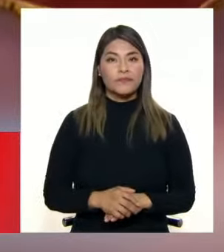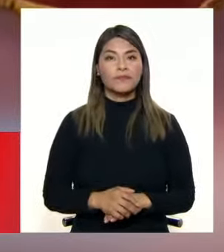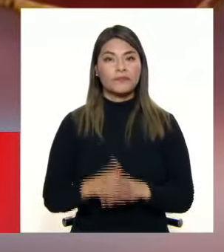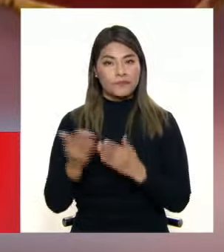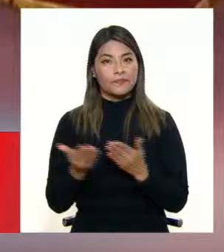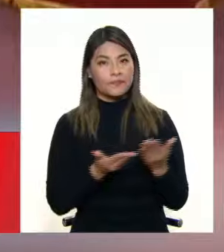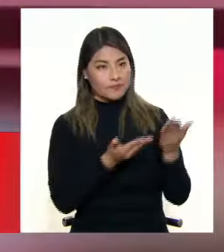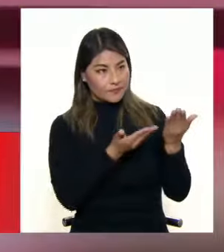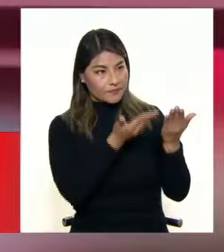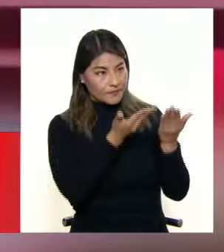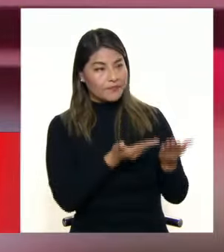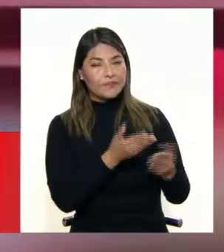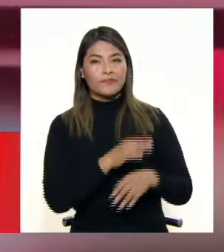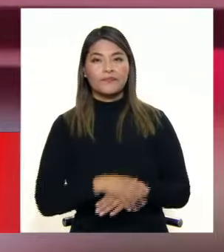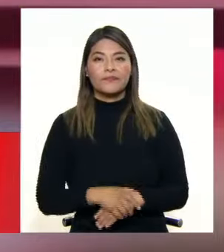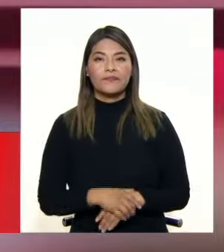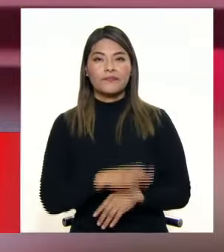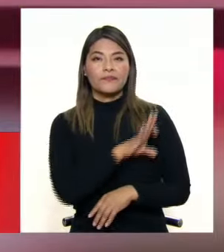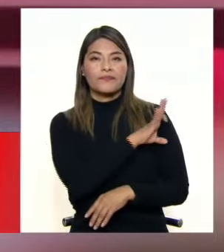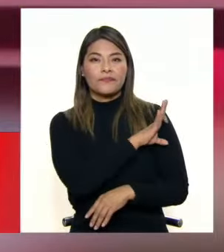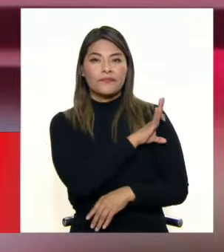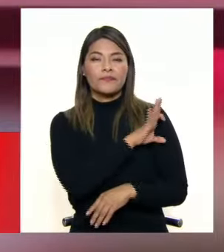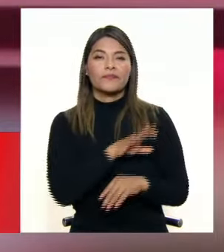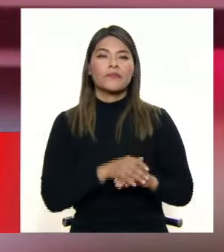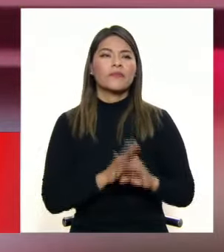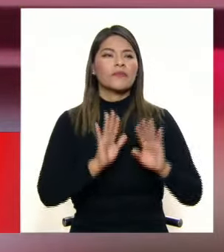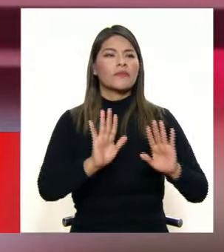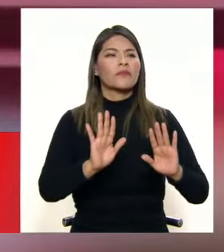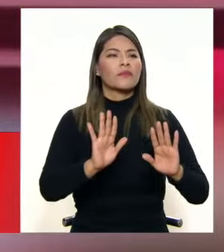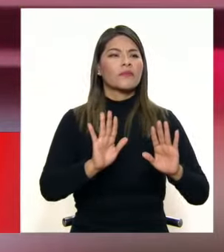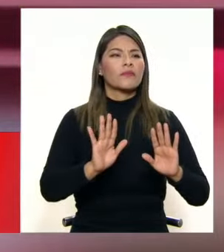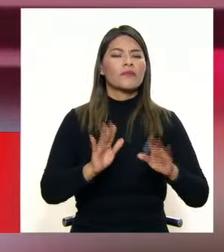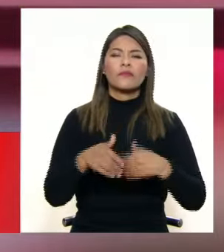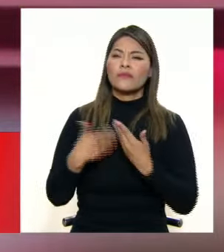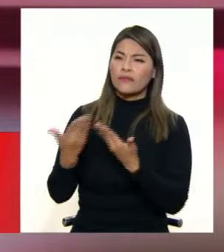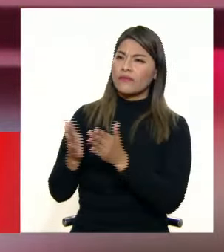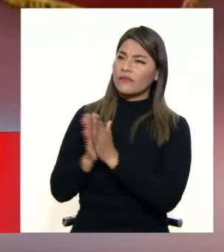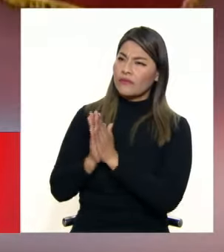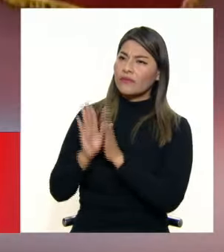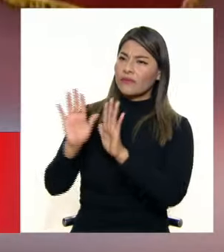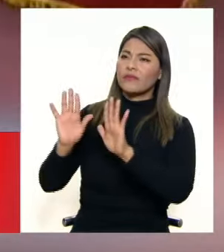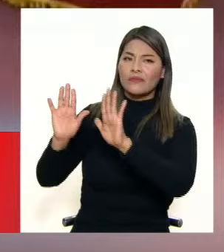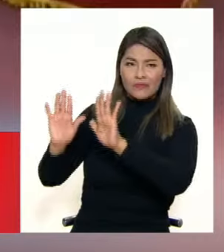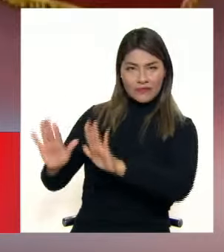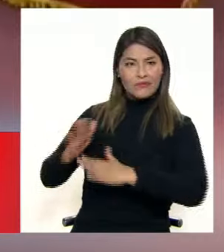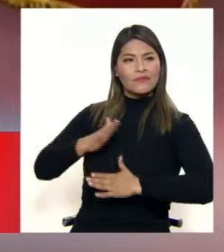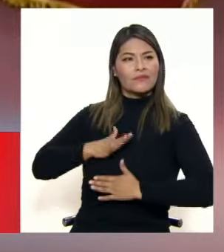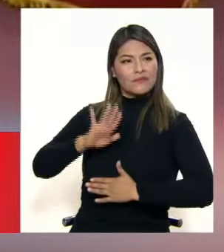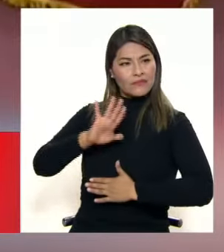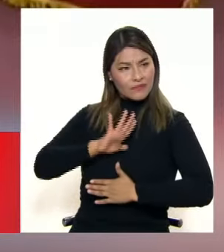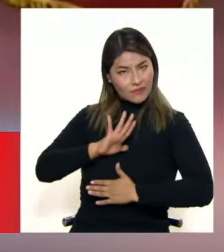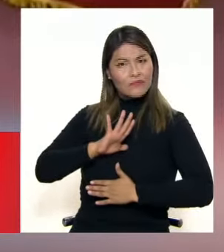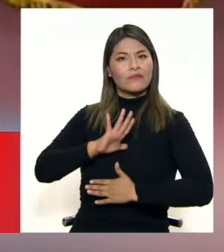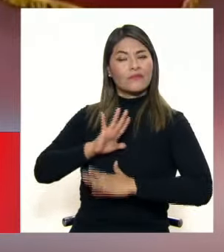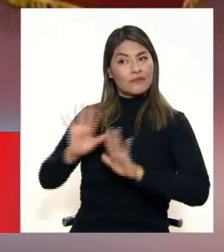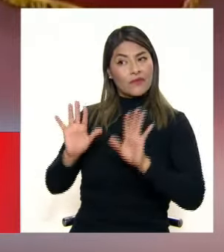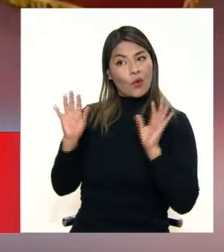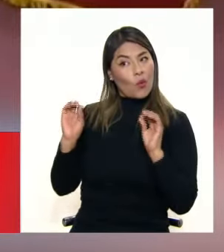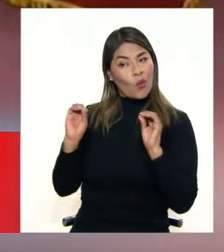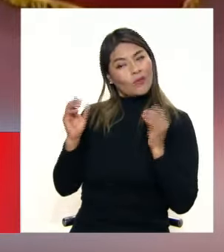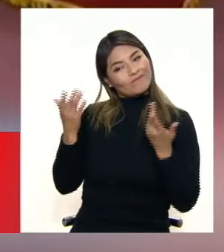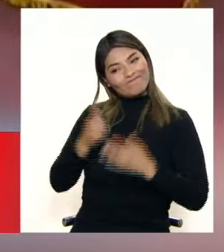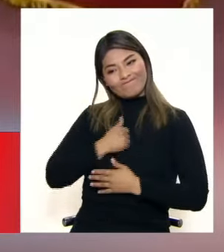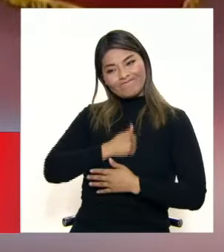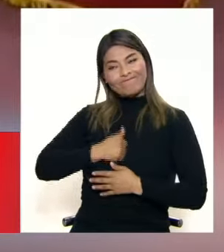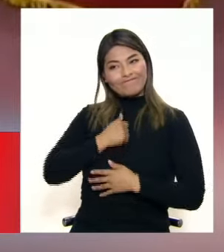Bien, adelante. Continúa, señor fiscal. A ver, un ratito. Por favor, mantenga la compostura, de lo contrario nos vamos a